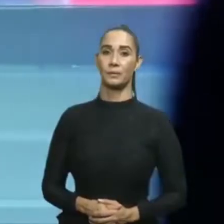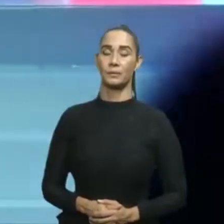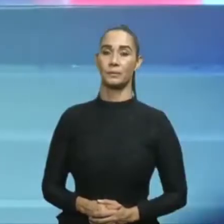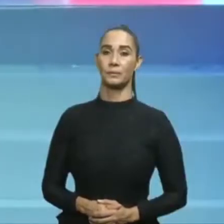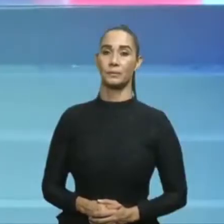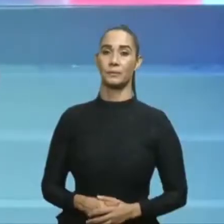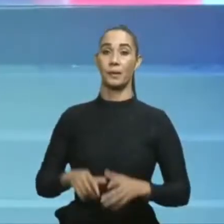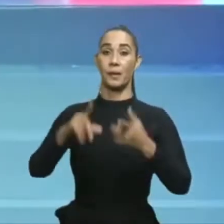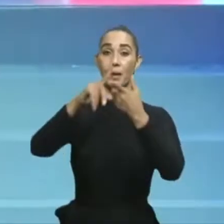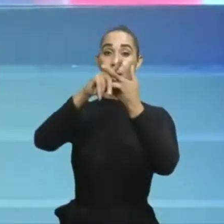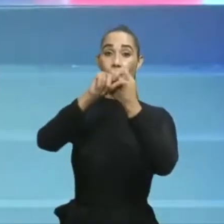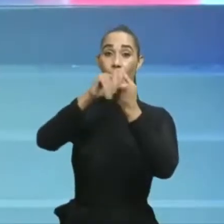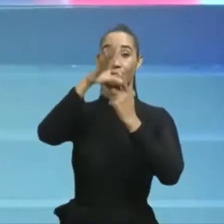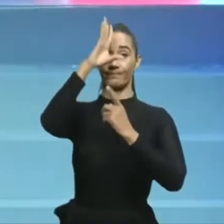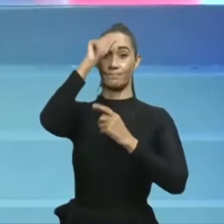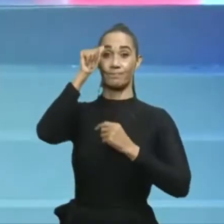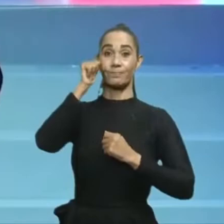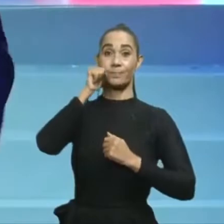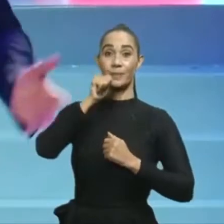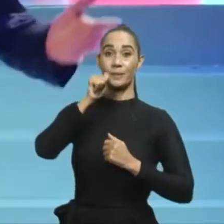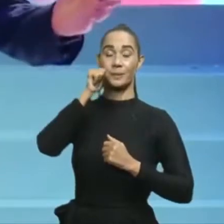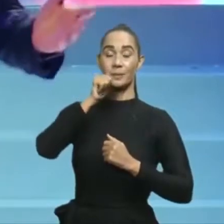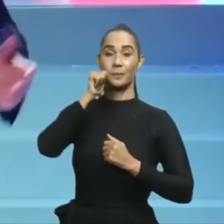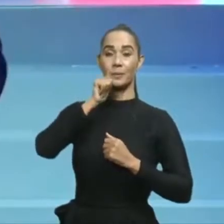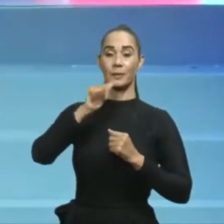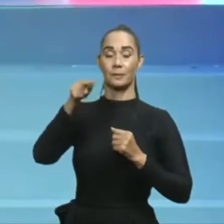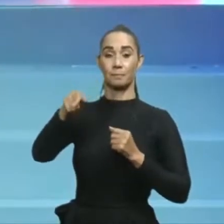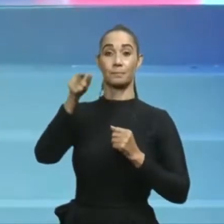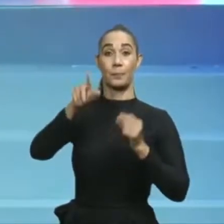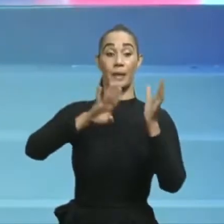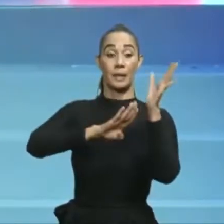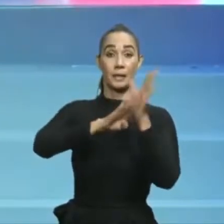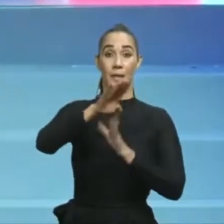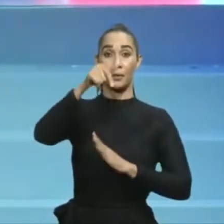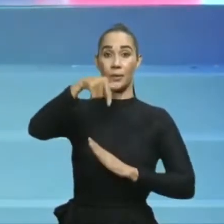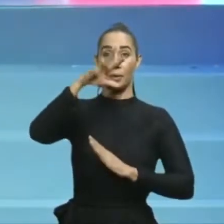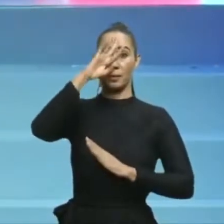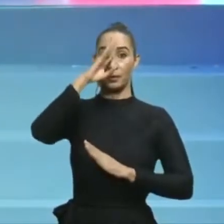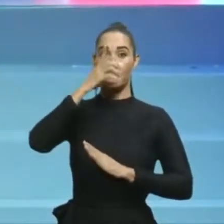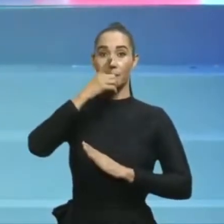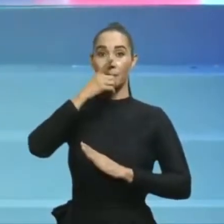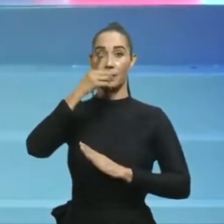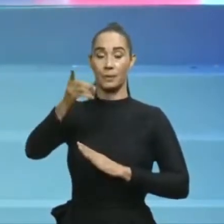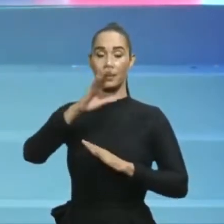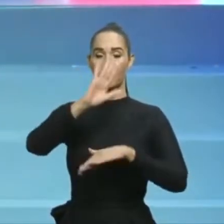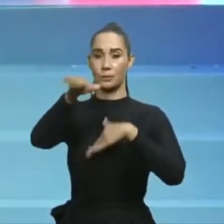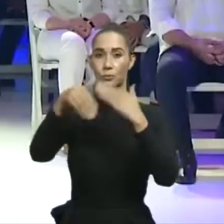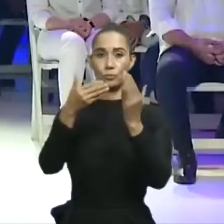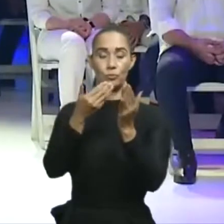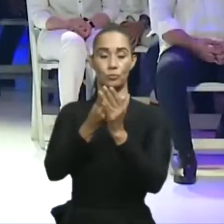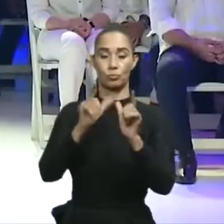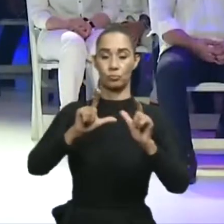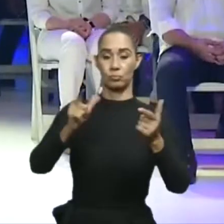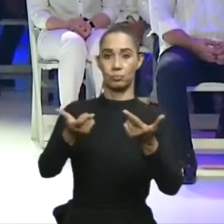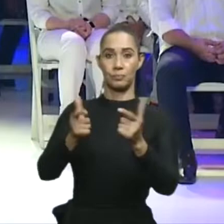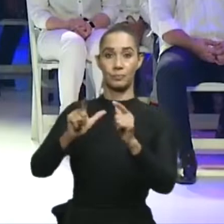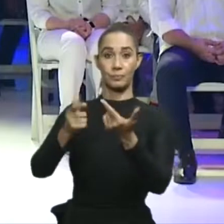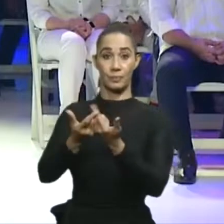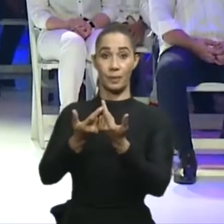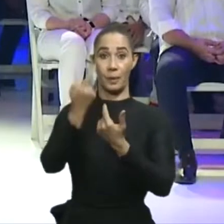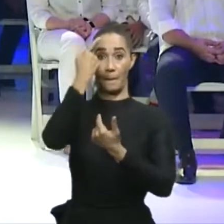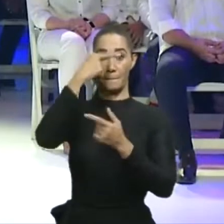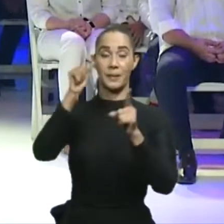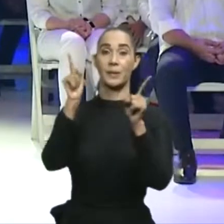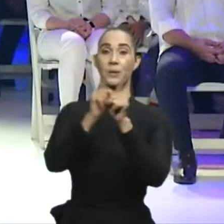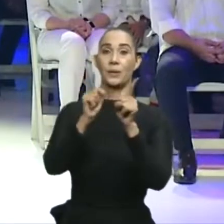amigas y amigos el desarrollo de la república dominicana se está dando en todos los frentes pero también